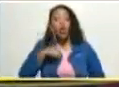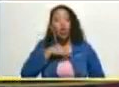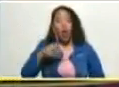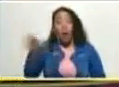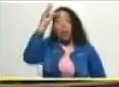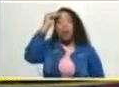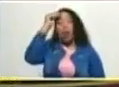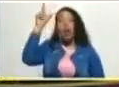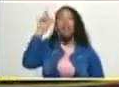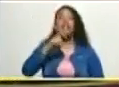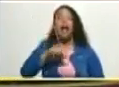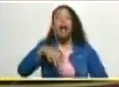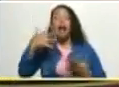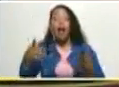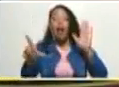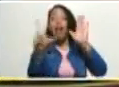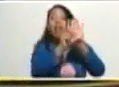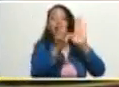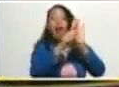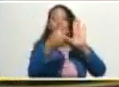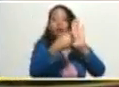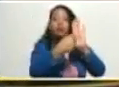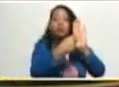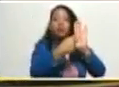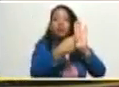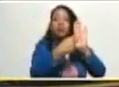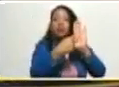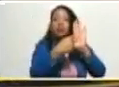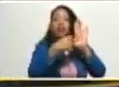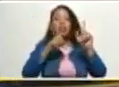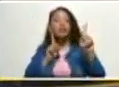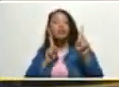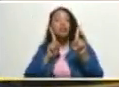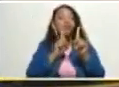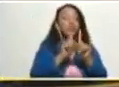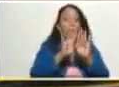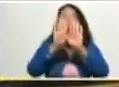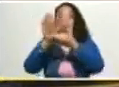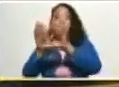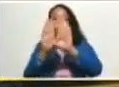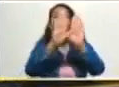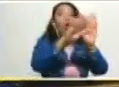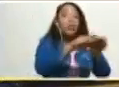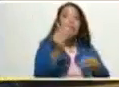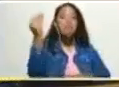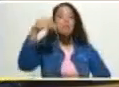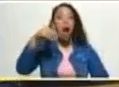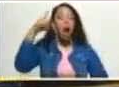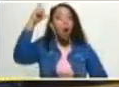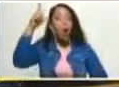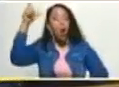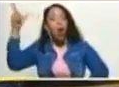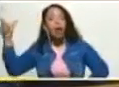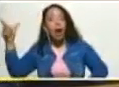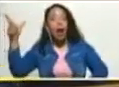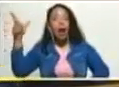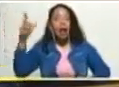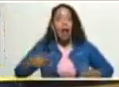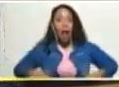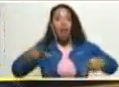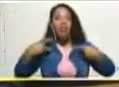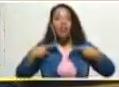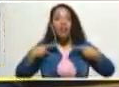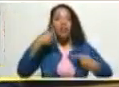es la necesidad de que las leyes se acerquen cada vez más a la lógica y a la vida